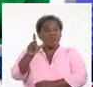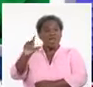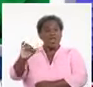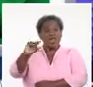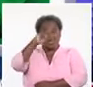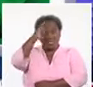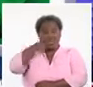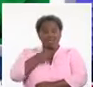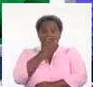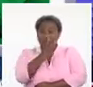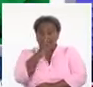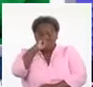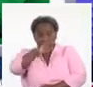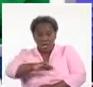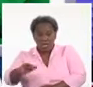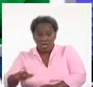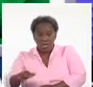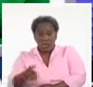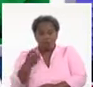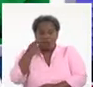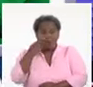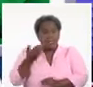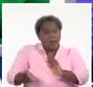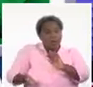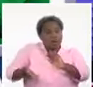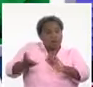creciente de casos activos de